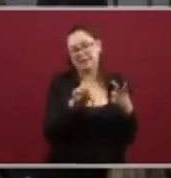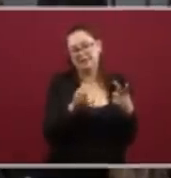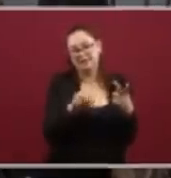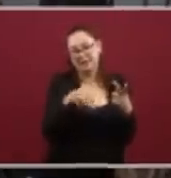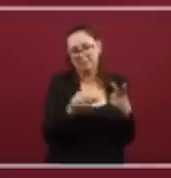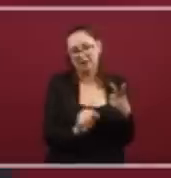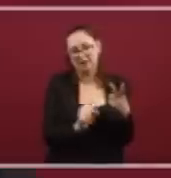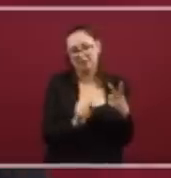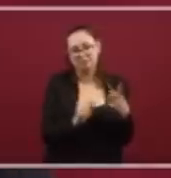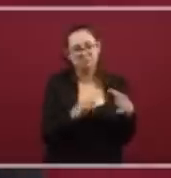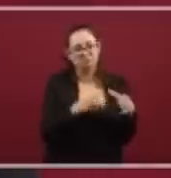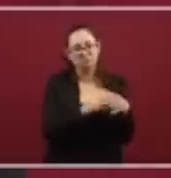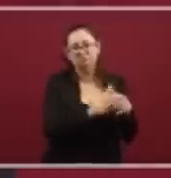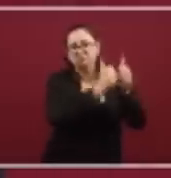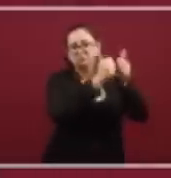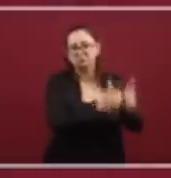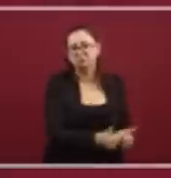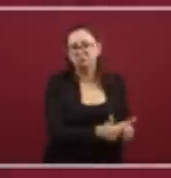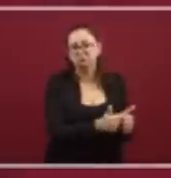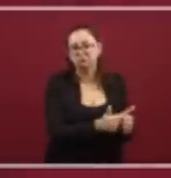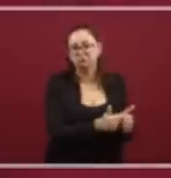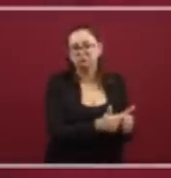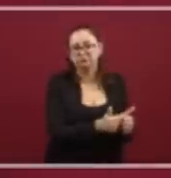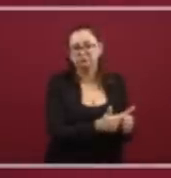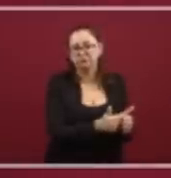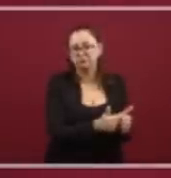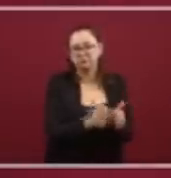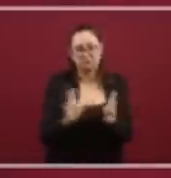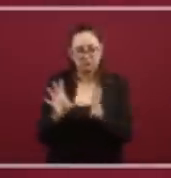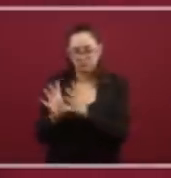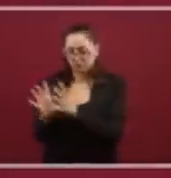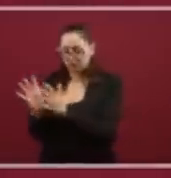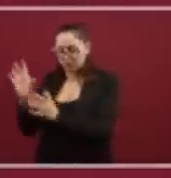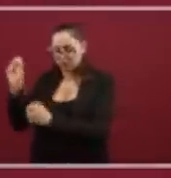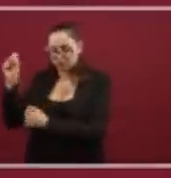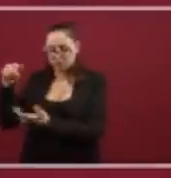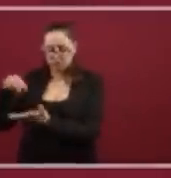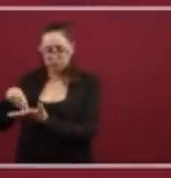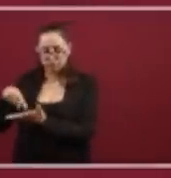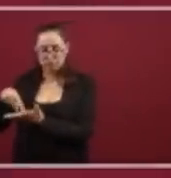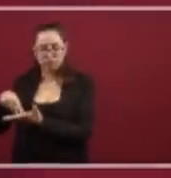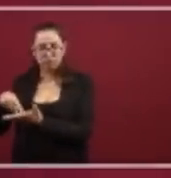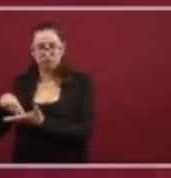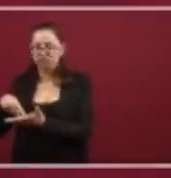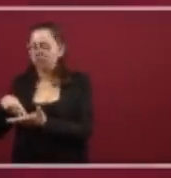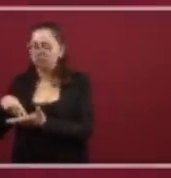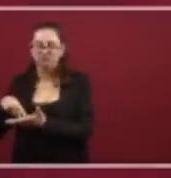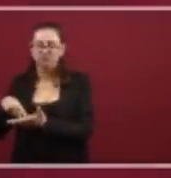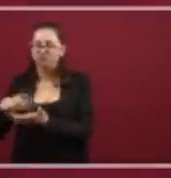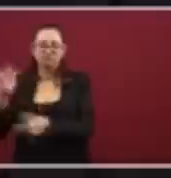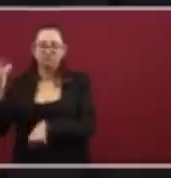y no se podía de acuerdo a la constitución utilizar